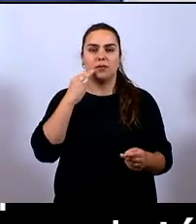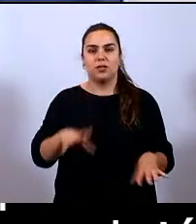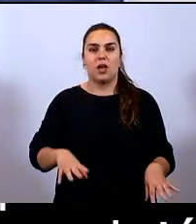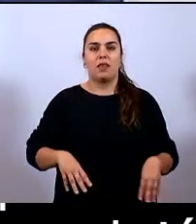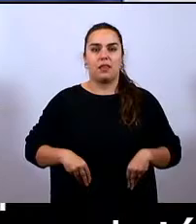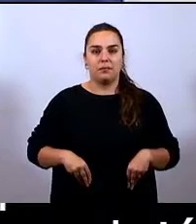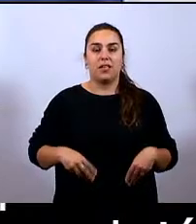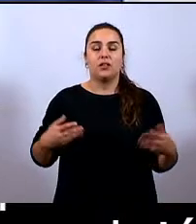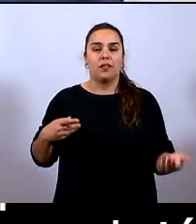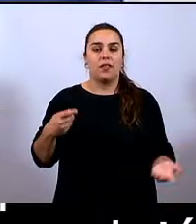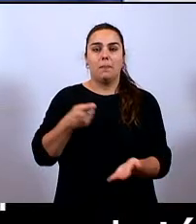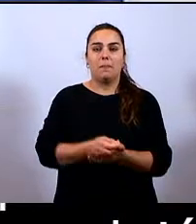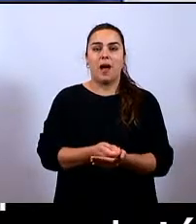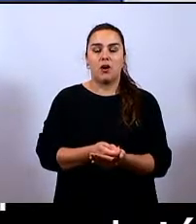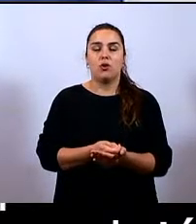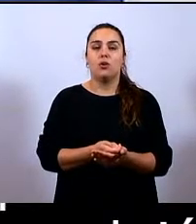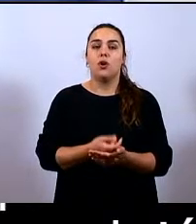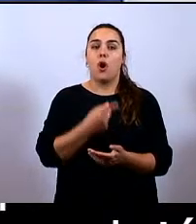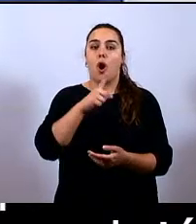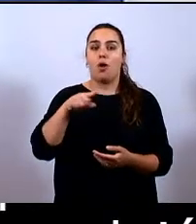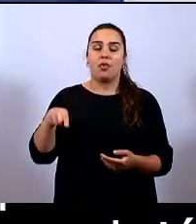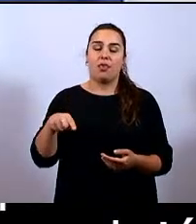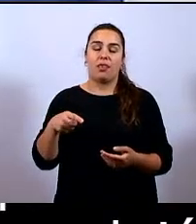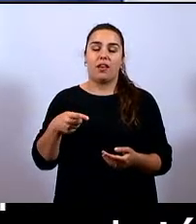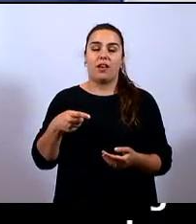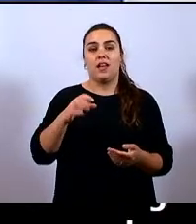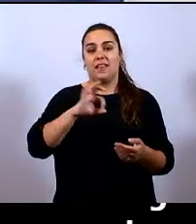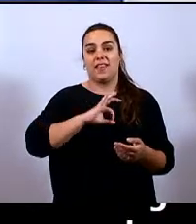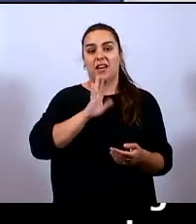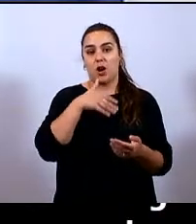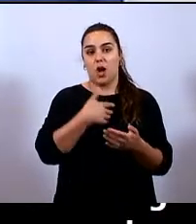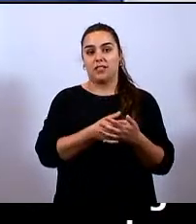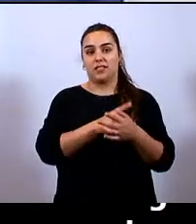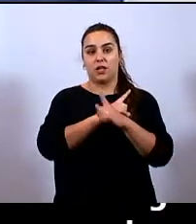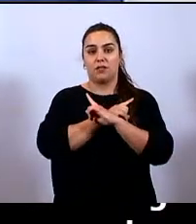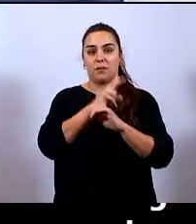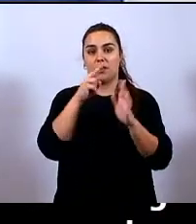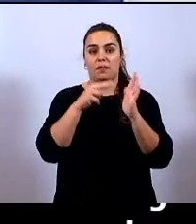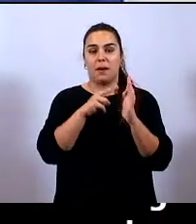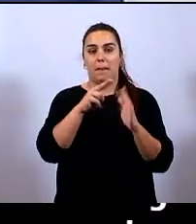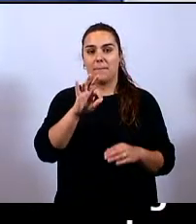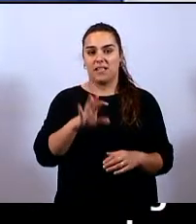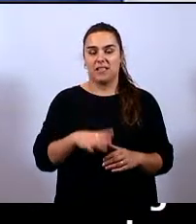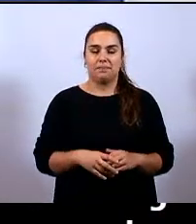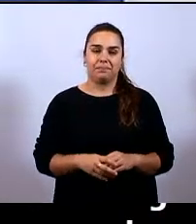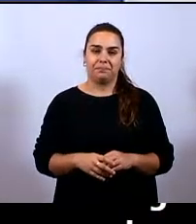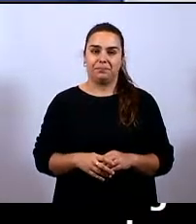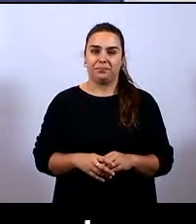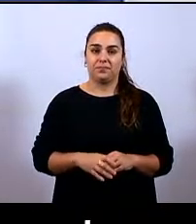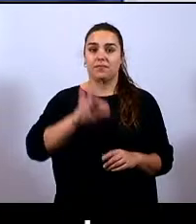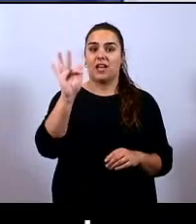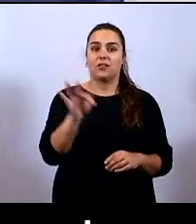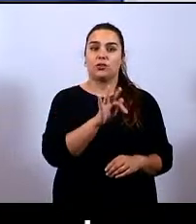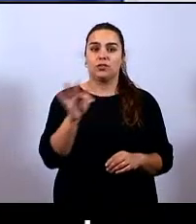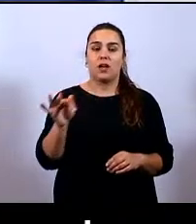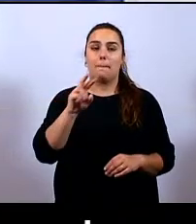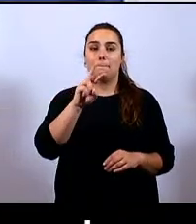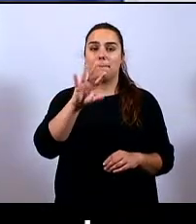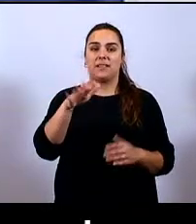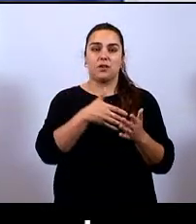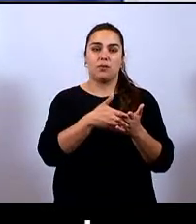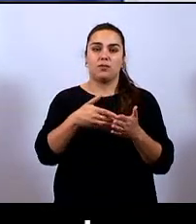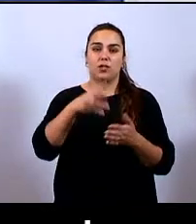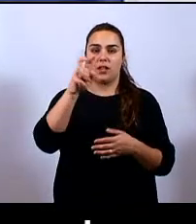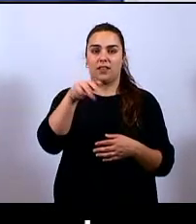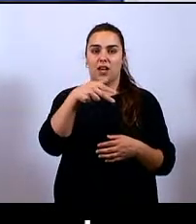abona el pago que corresponde a los 11 meses desde enero a noviembre de 2020. Son en total 25 millones de euros